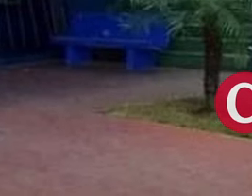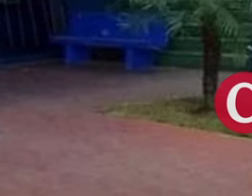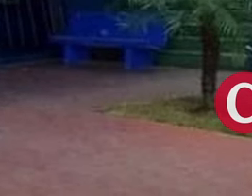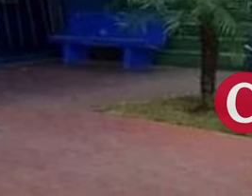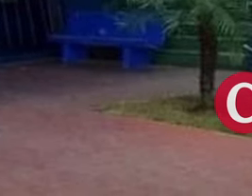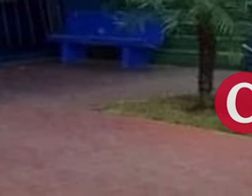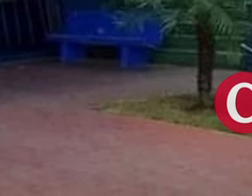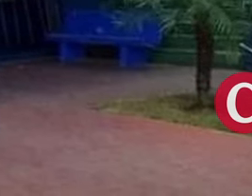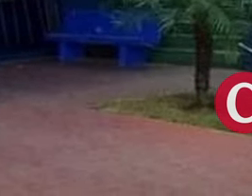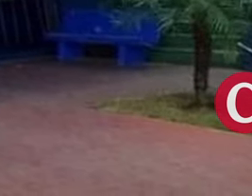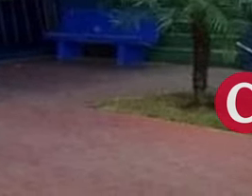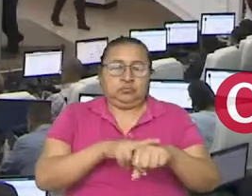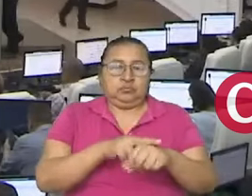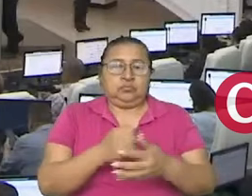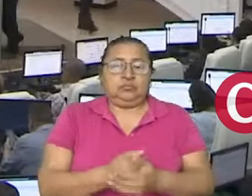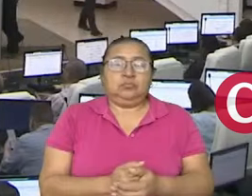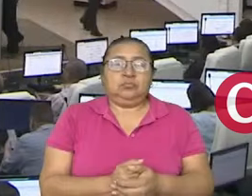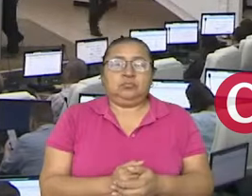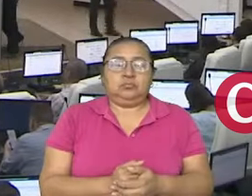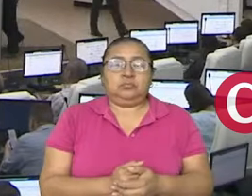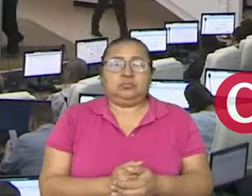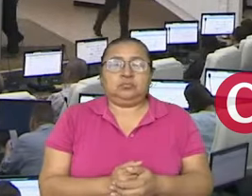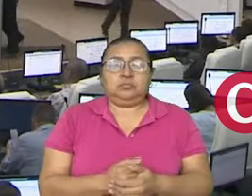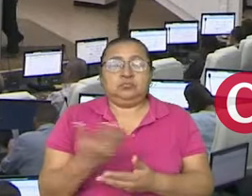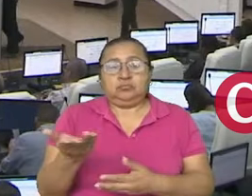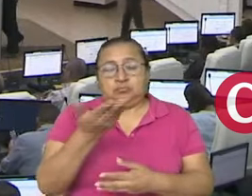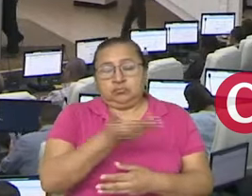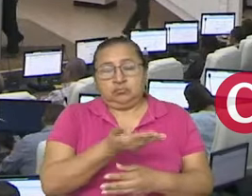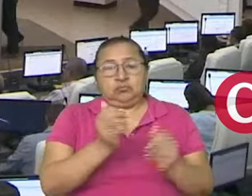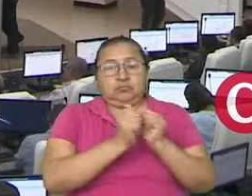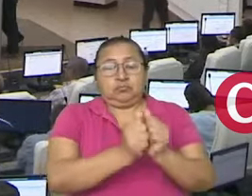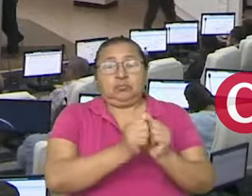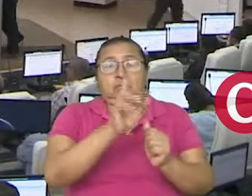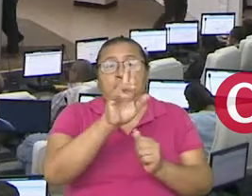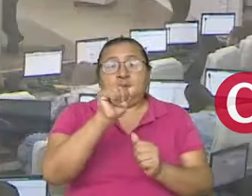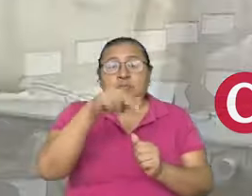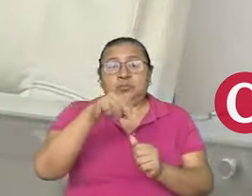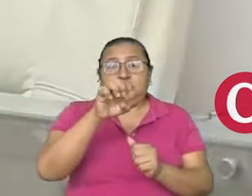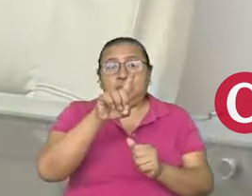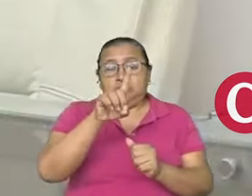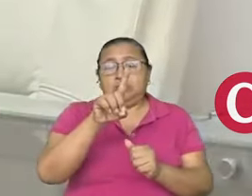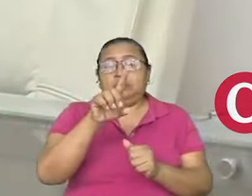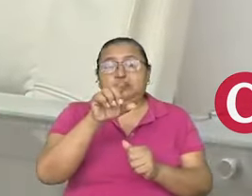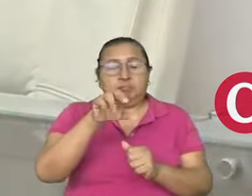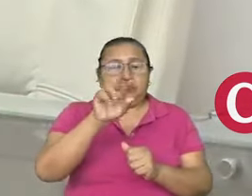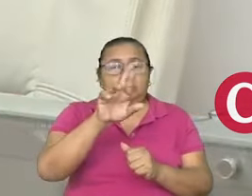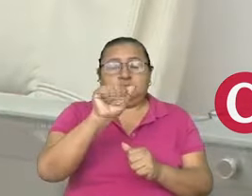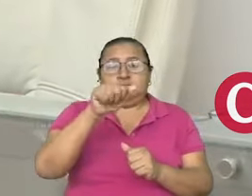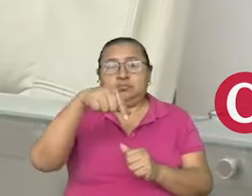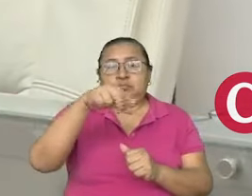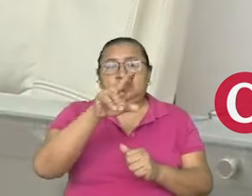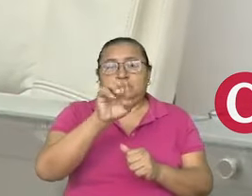según un registro de datos de confidencial el martes 20 de agosto de 2024 la asamblea nacional controlada por el oficialismo también